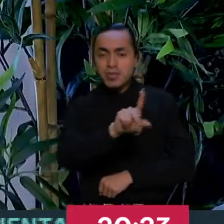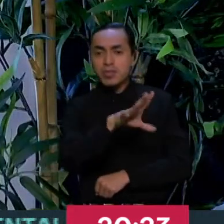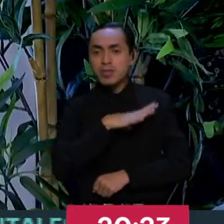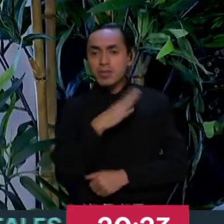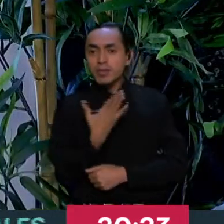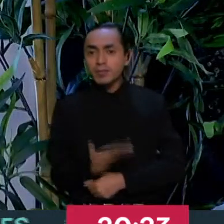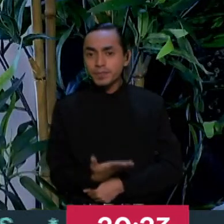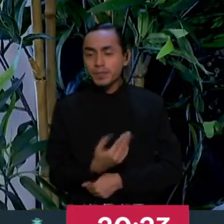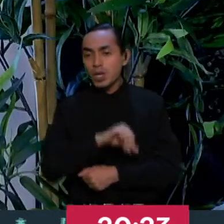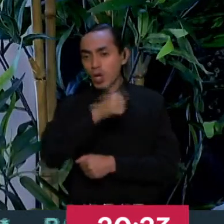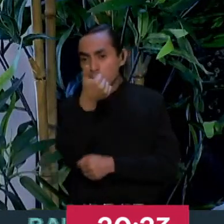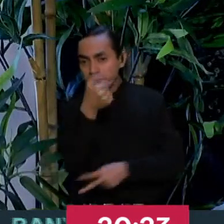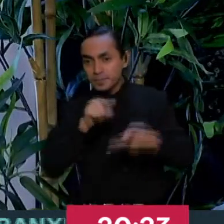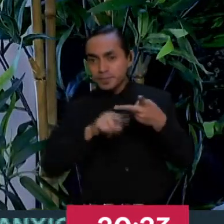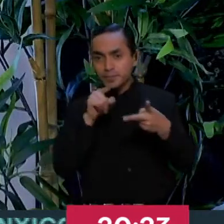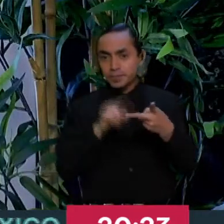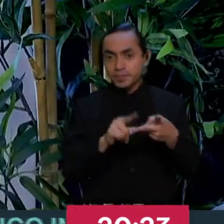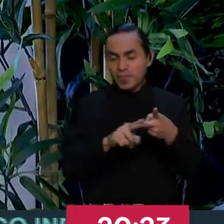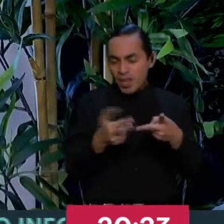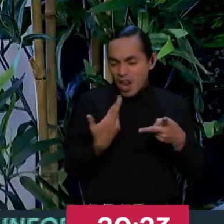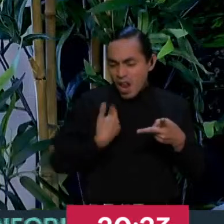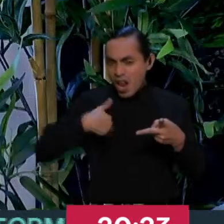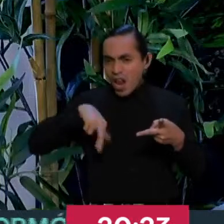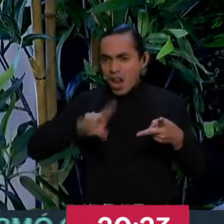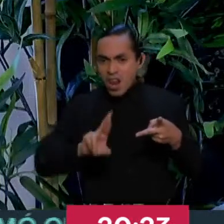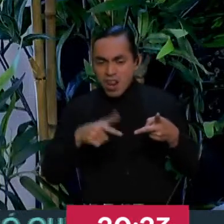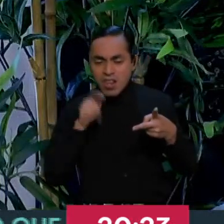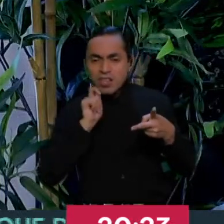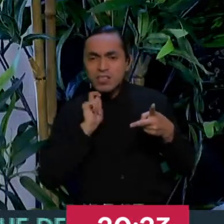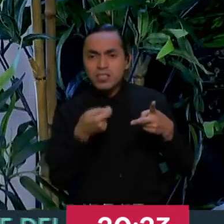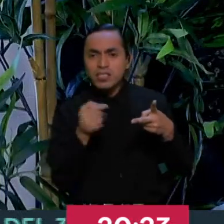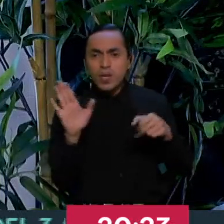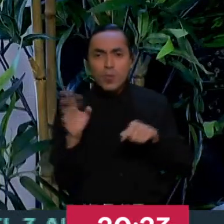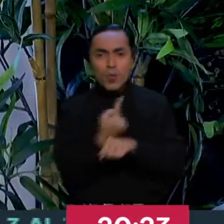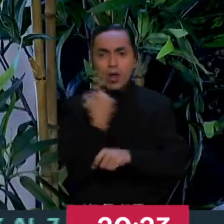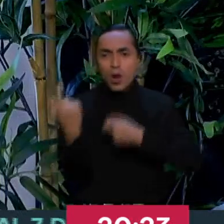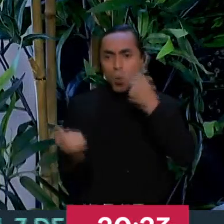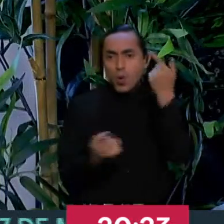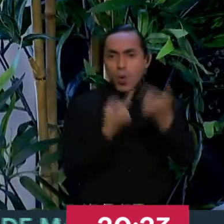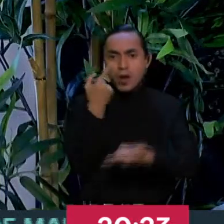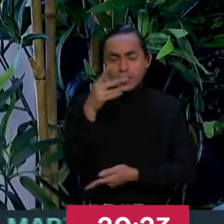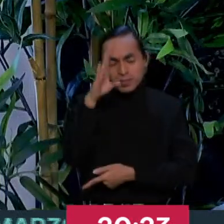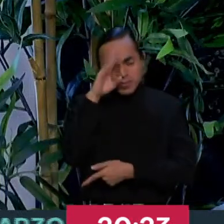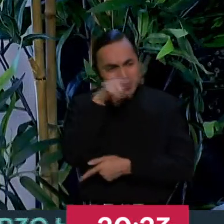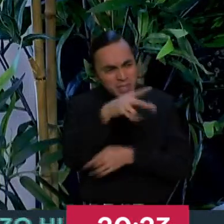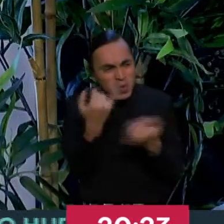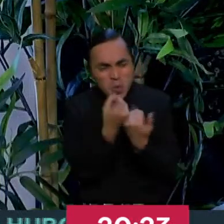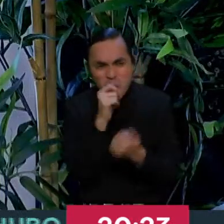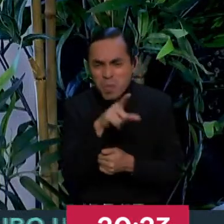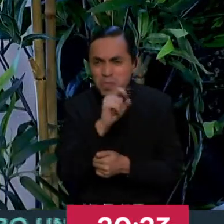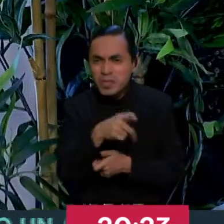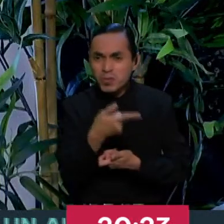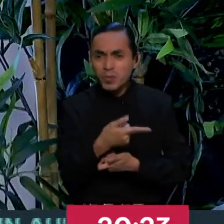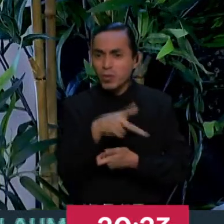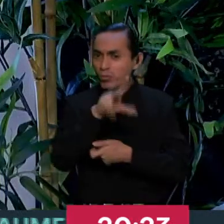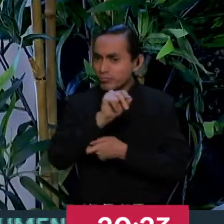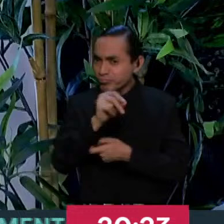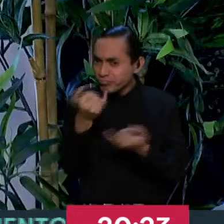segunda pregunta, ¿qué es la representatividad? Porque para mucha gente podría parecer que es lo mismo y es redundante, pero en realidad no lo